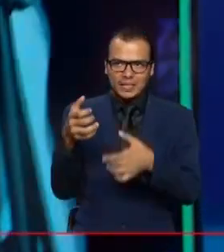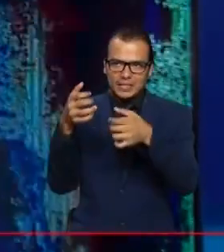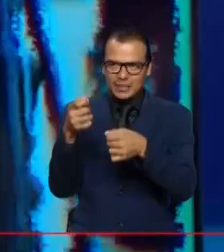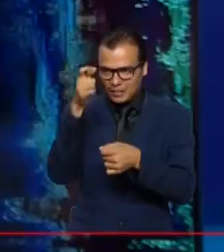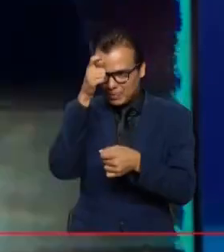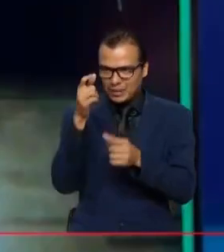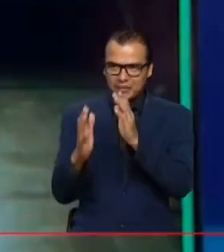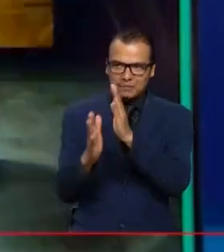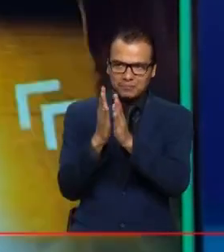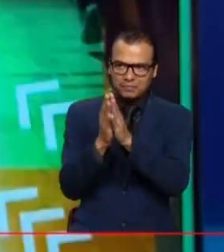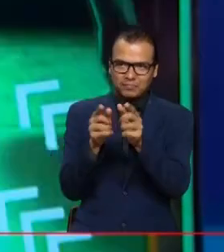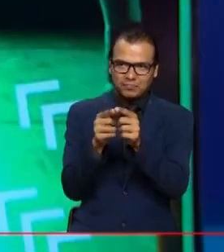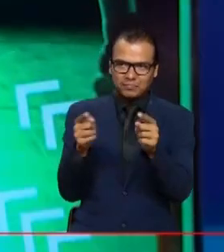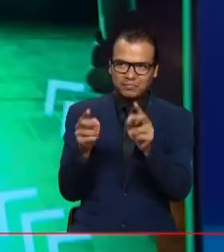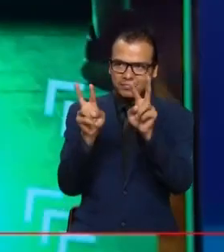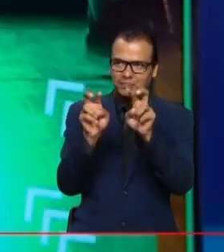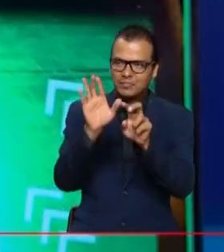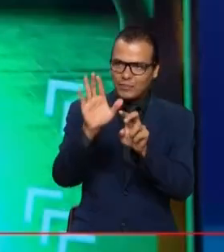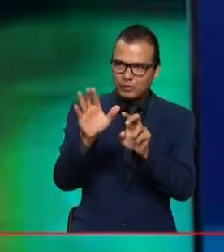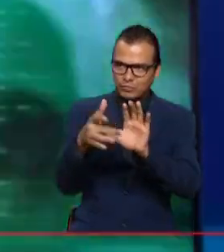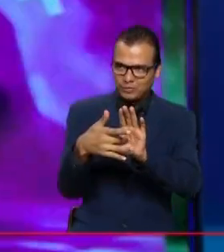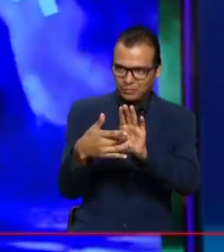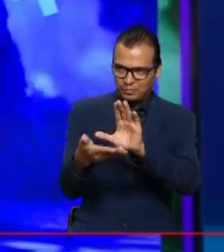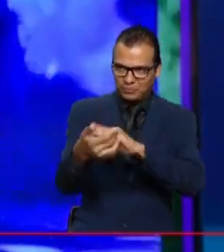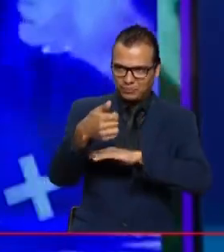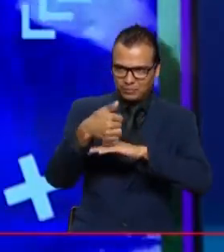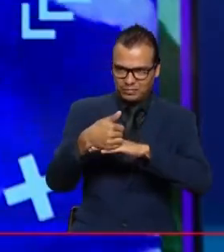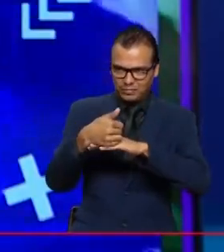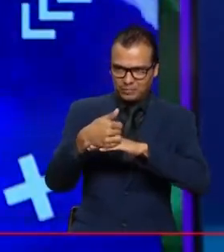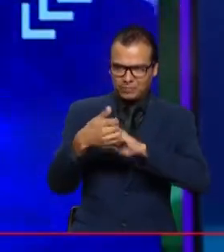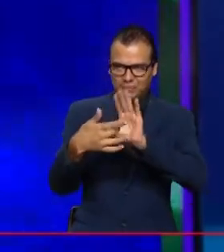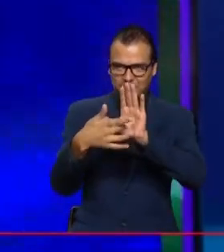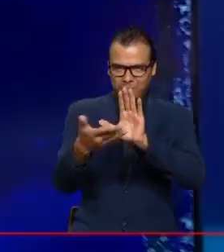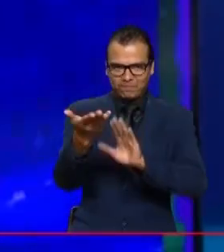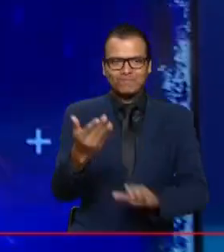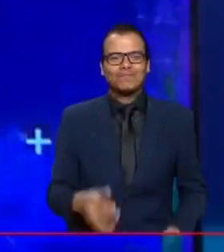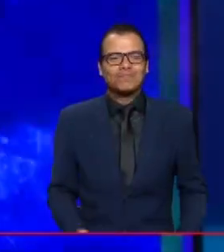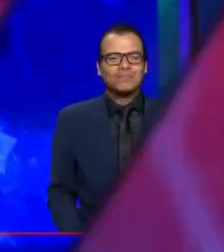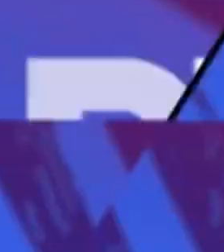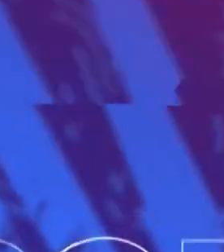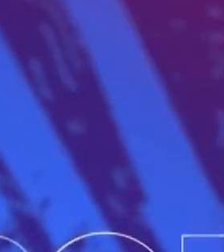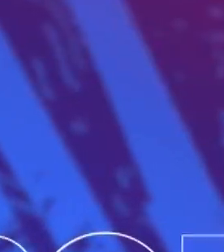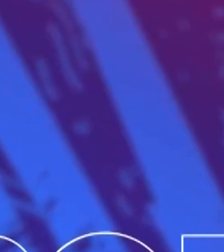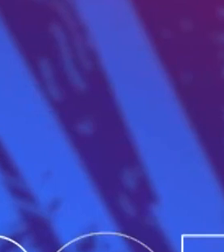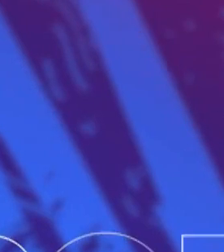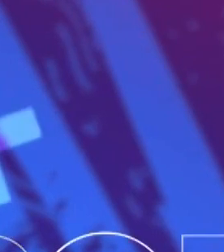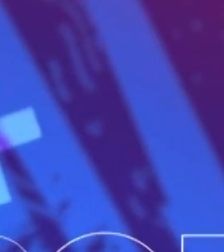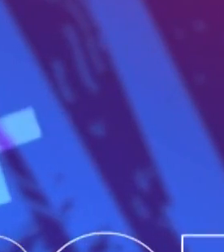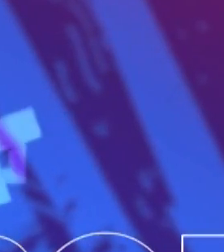del equipo Escarlata, para que nos hable con el nuevo estratega. Buena tarde, ¿qué tal?